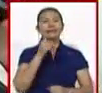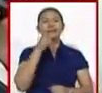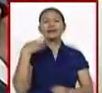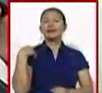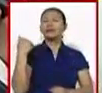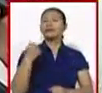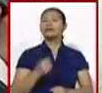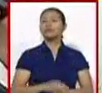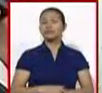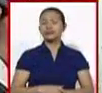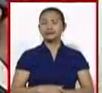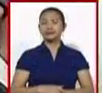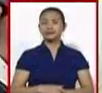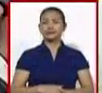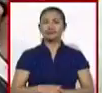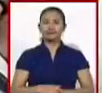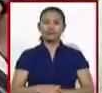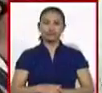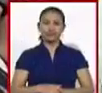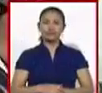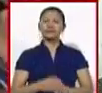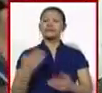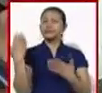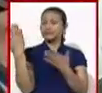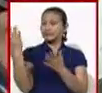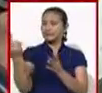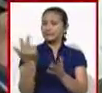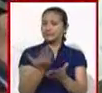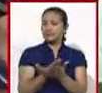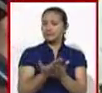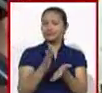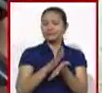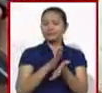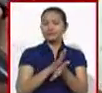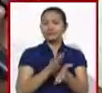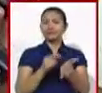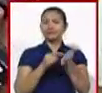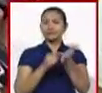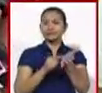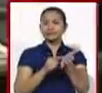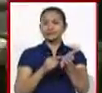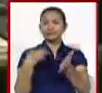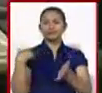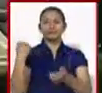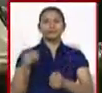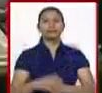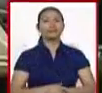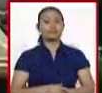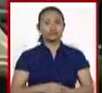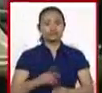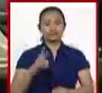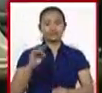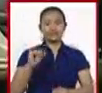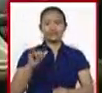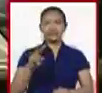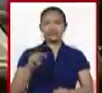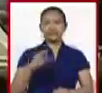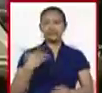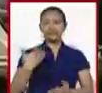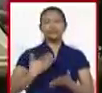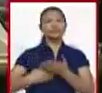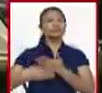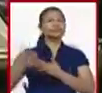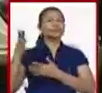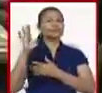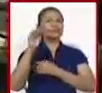quienes se consideren propietarios vengan con los documentos que acrediten esta propiedad. El señor Reinaldo Quispe sufrió un atraco